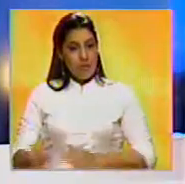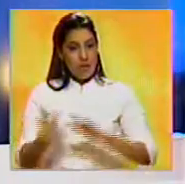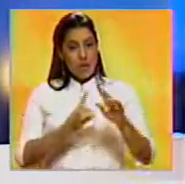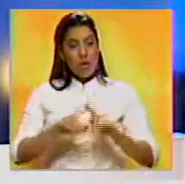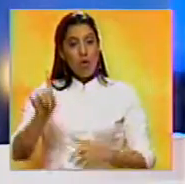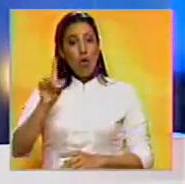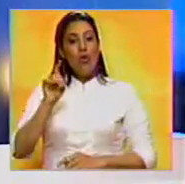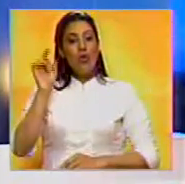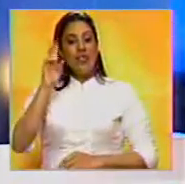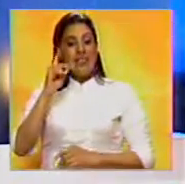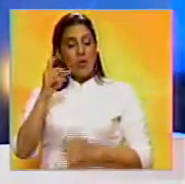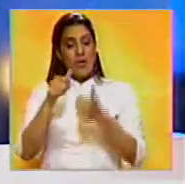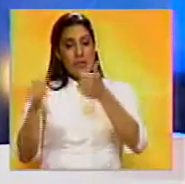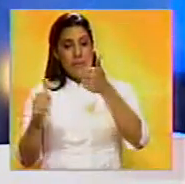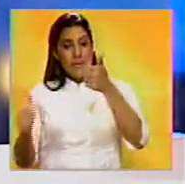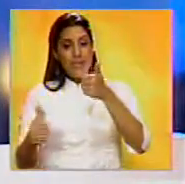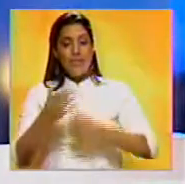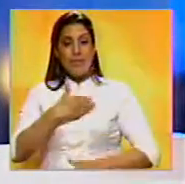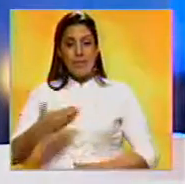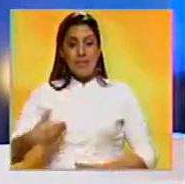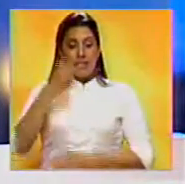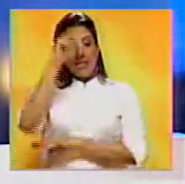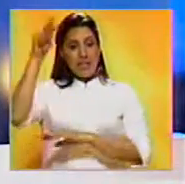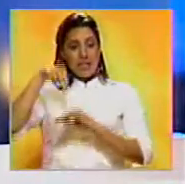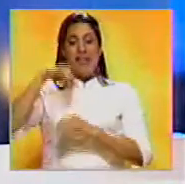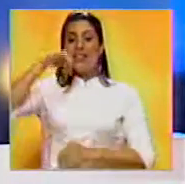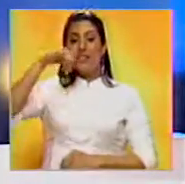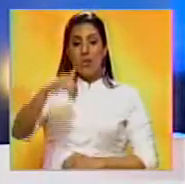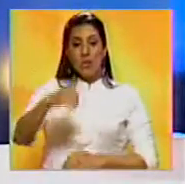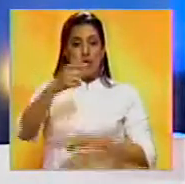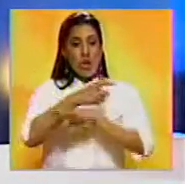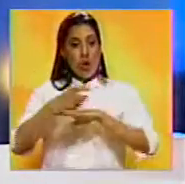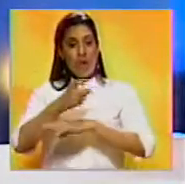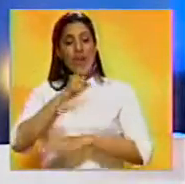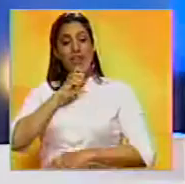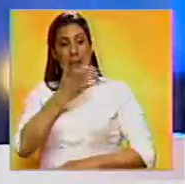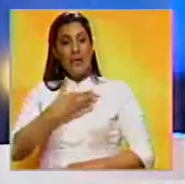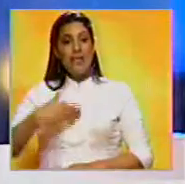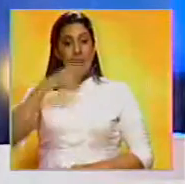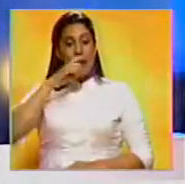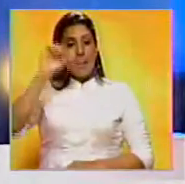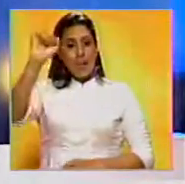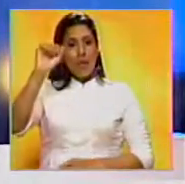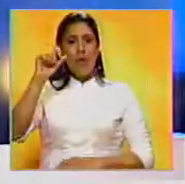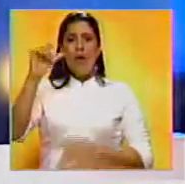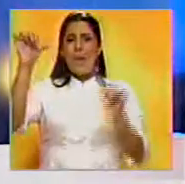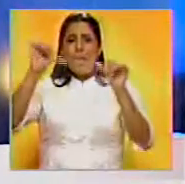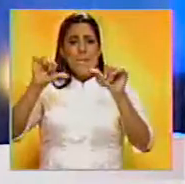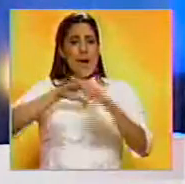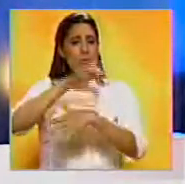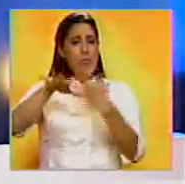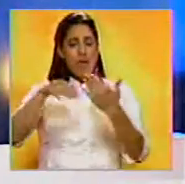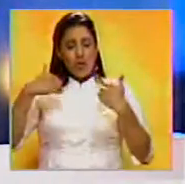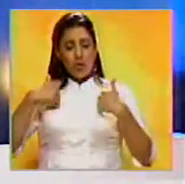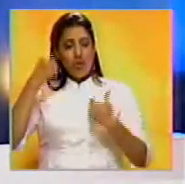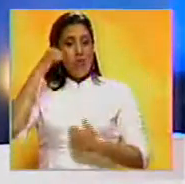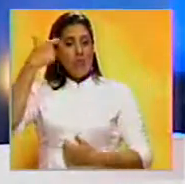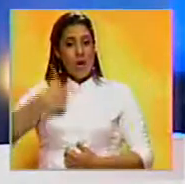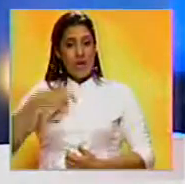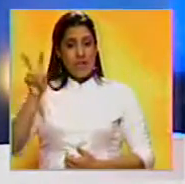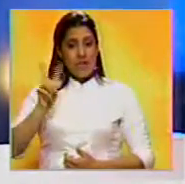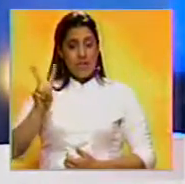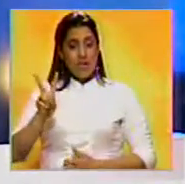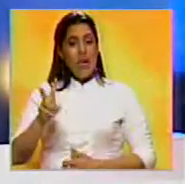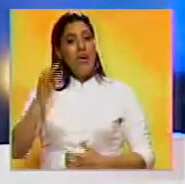Denis Fernández, segunda vicepresidenta de la Asamblea Nacional, denunció que el gobierno del presidente Nicolás Maduro ha desmejorado la calidad de vida de las mujeres